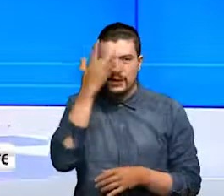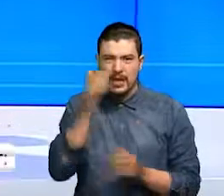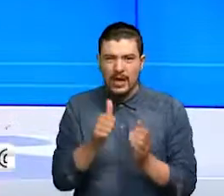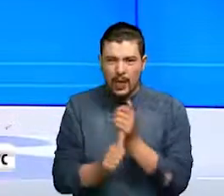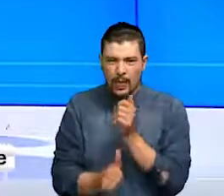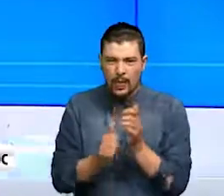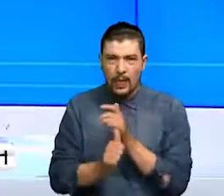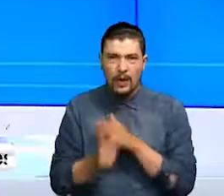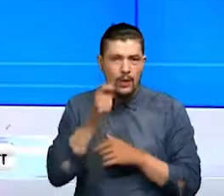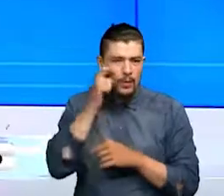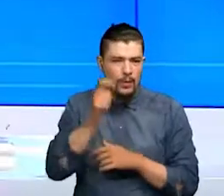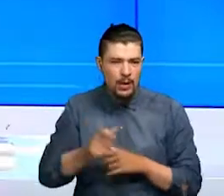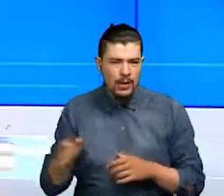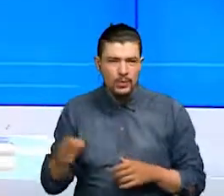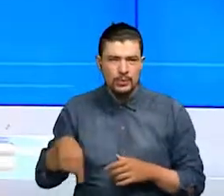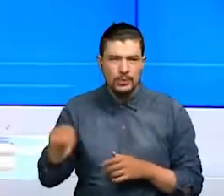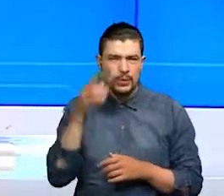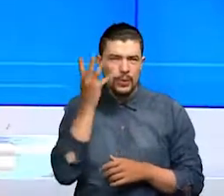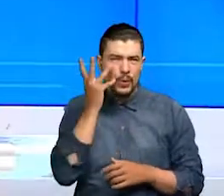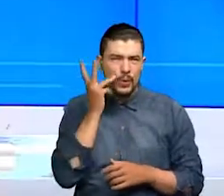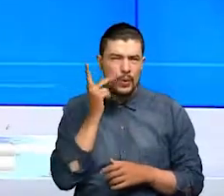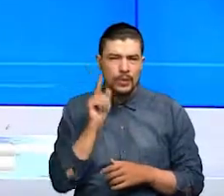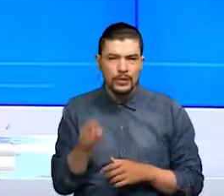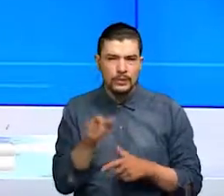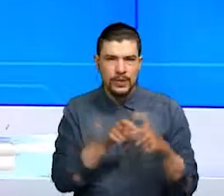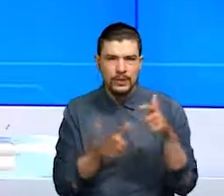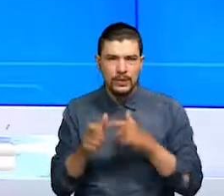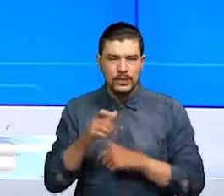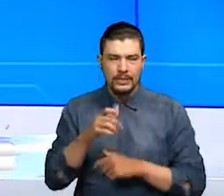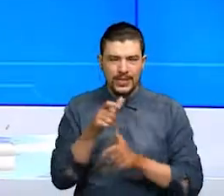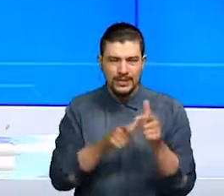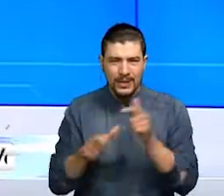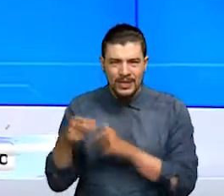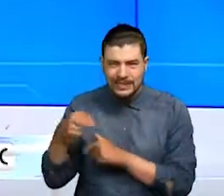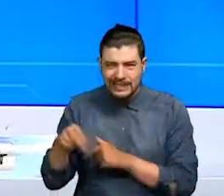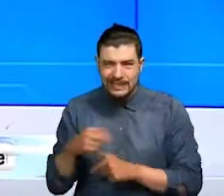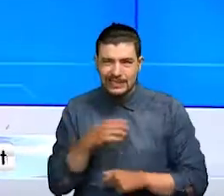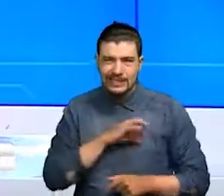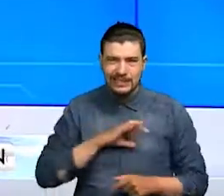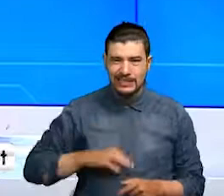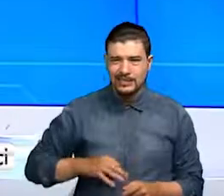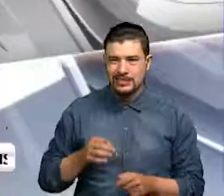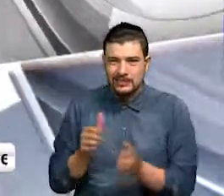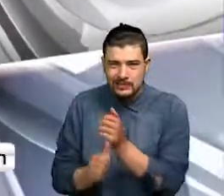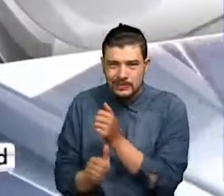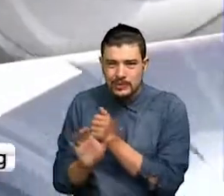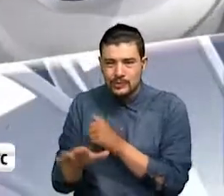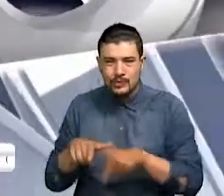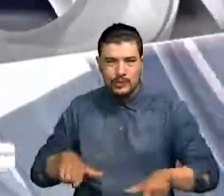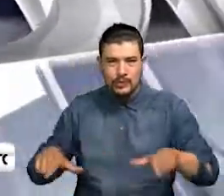que día a día son depositados por habitantes de la calle en oriente de noticias usted denuncia